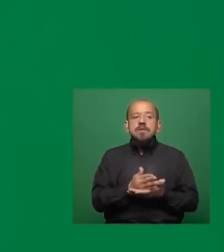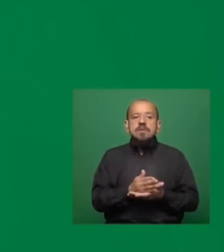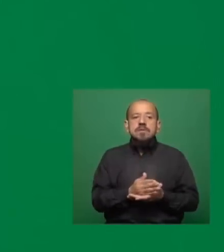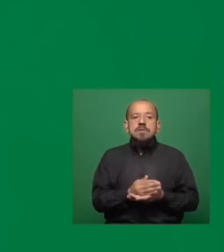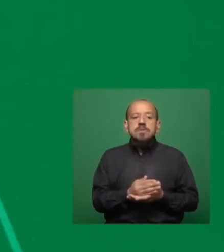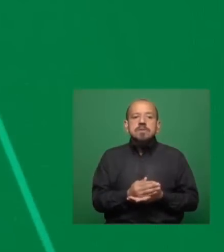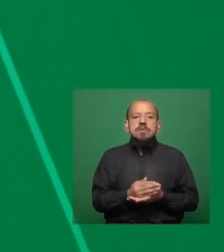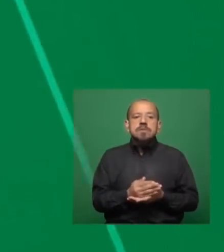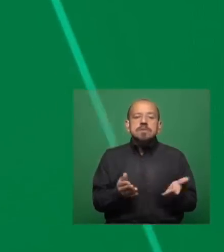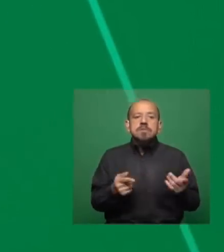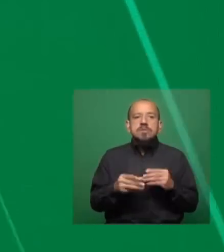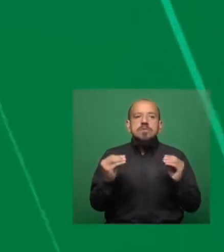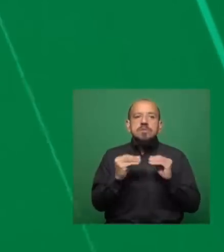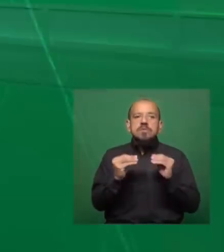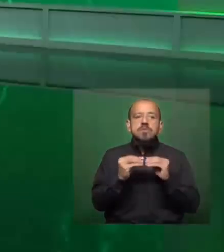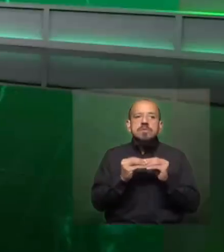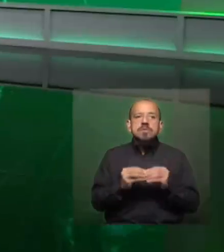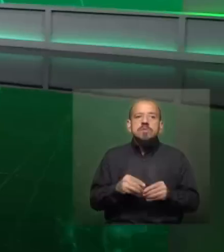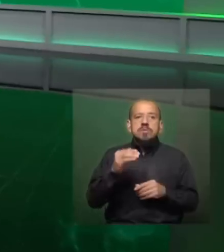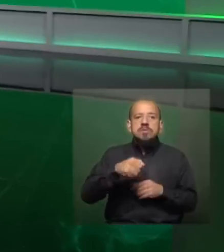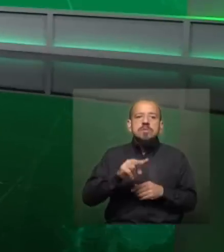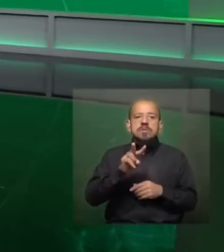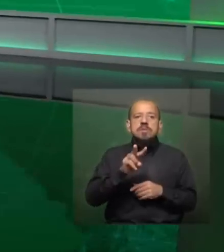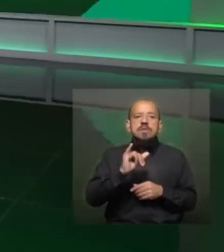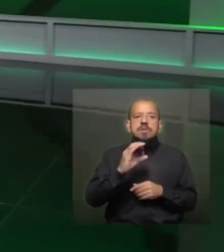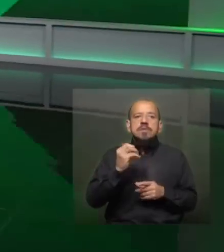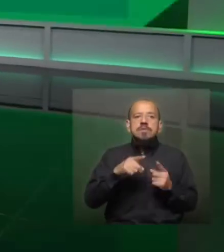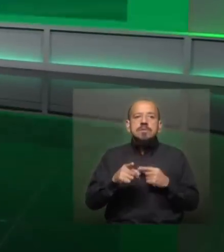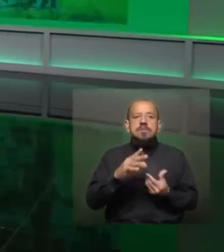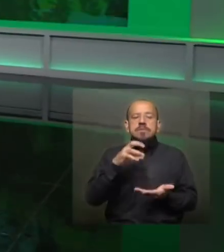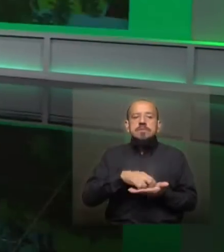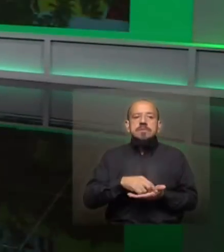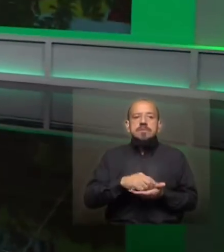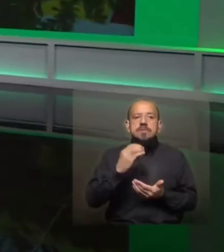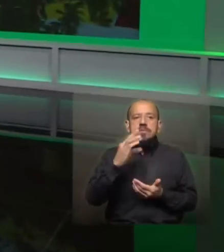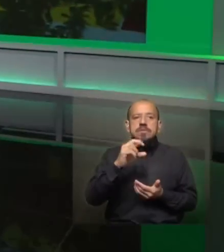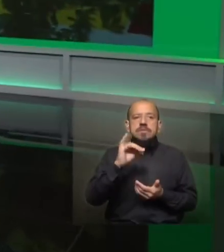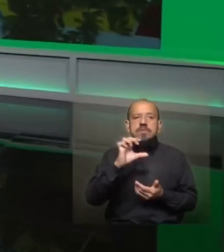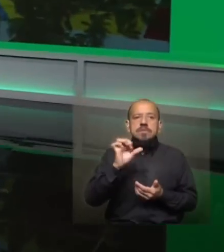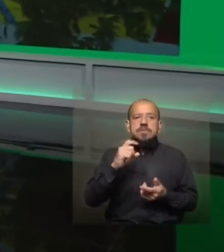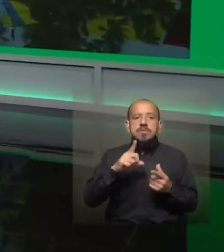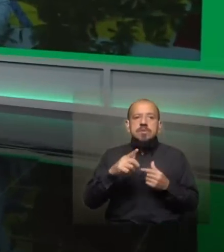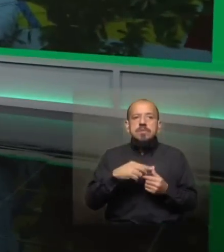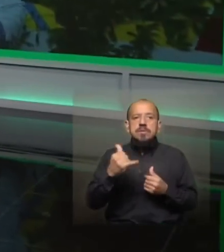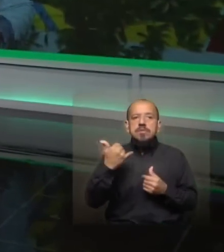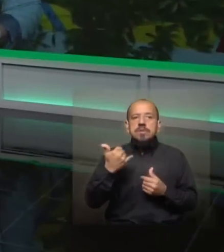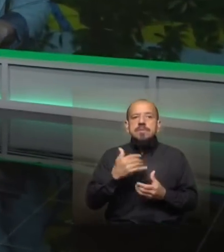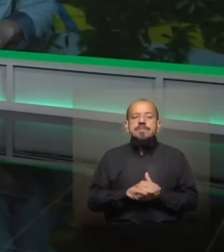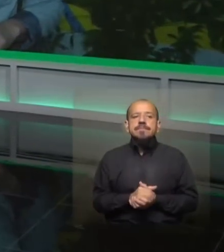conversando con nuestra compañera Macarena Vico que está en la sede de Crisol maca que tenés para contar